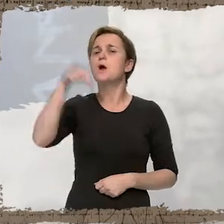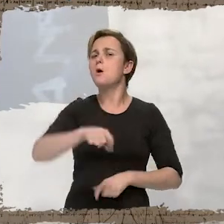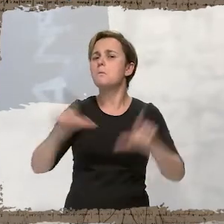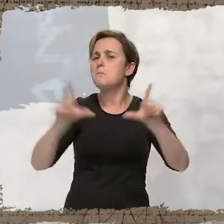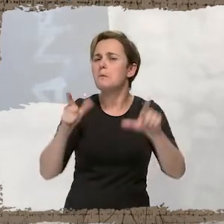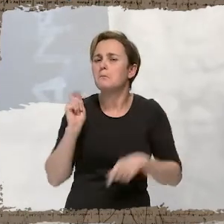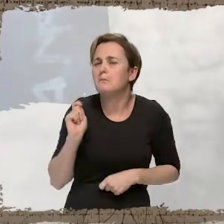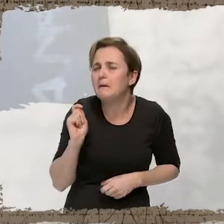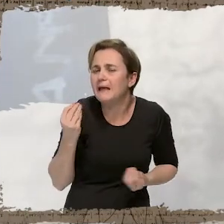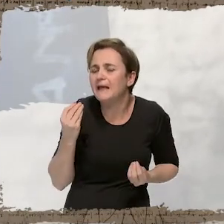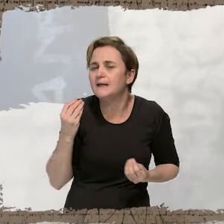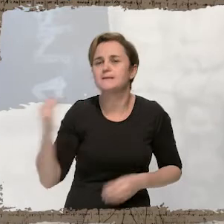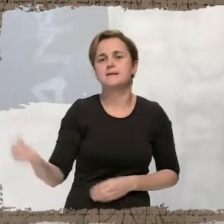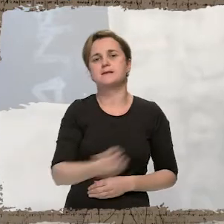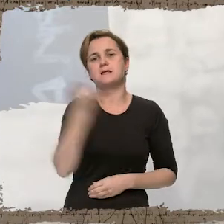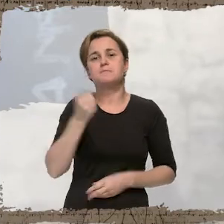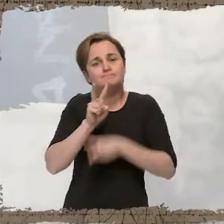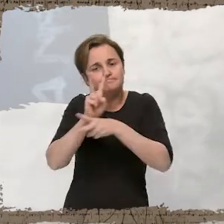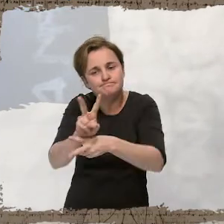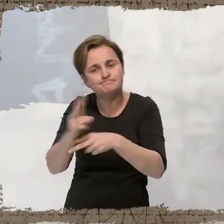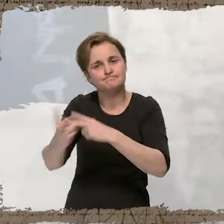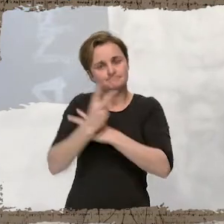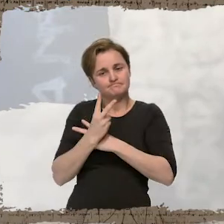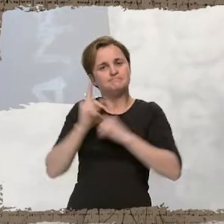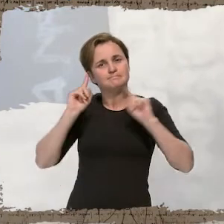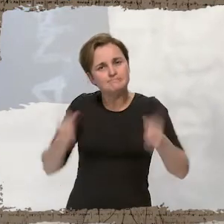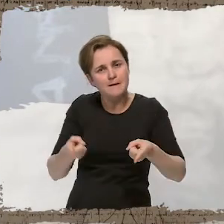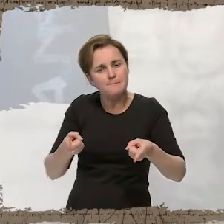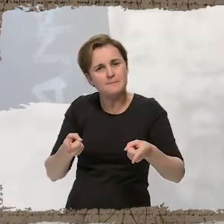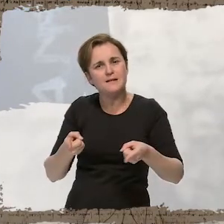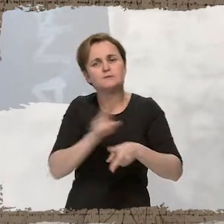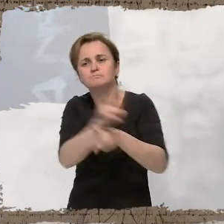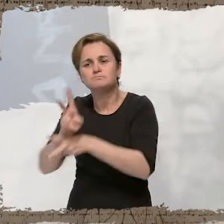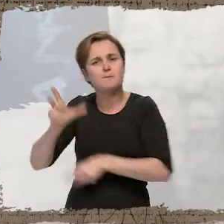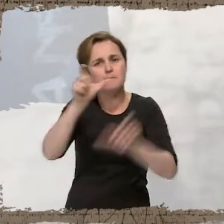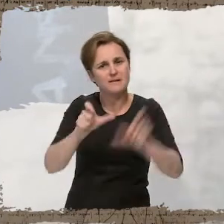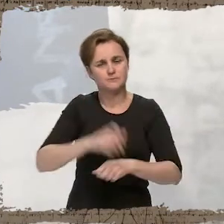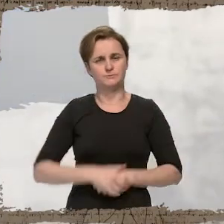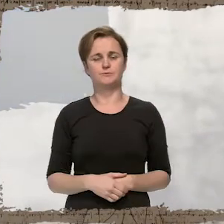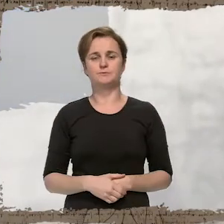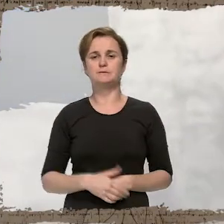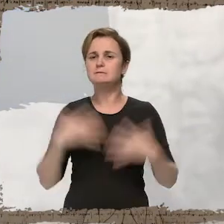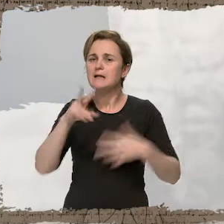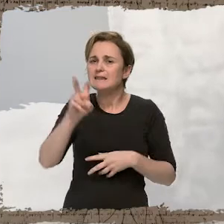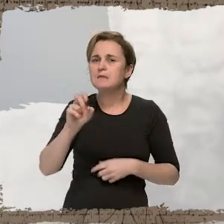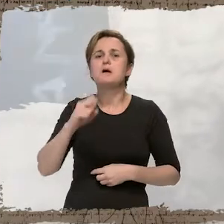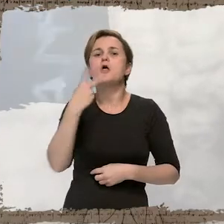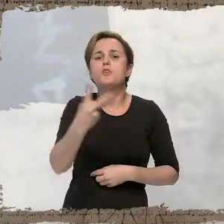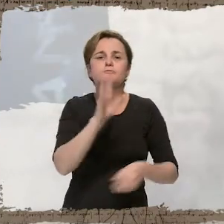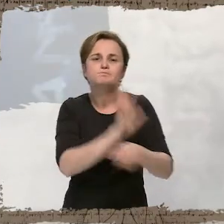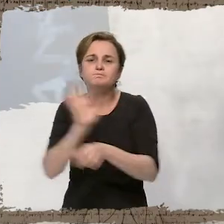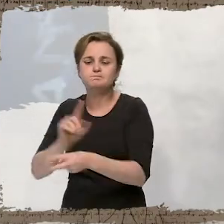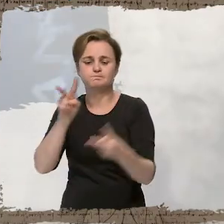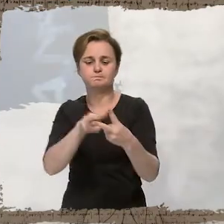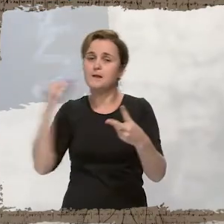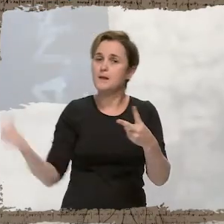vamos a hablar acerca de la importancia de cuidarnos a nosotros mismos y cuidar a los demás esto a través de